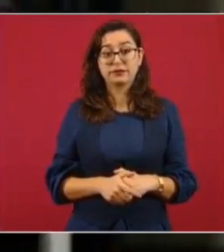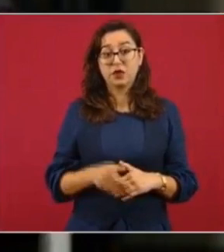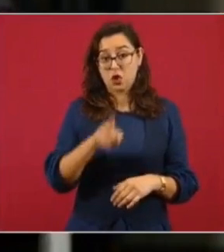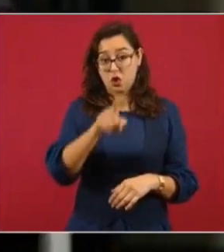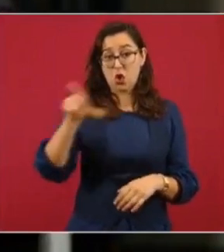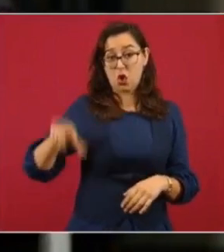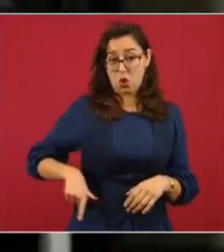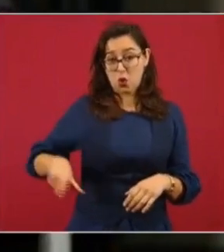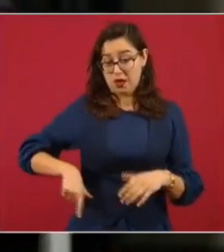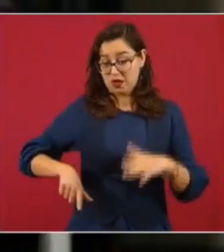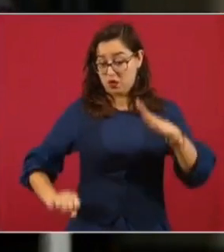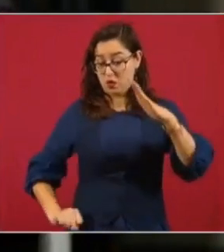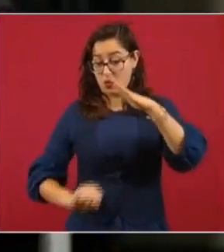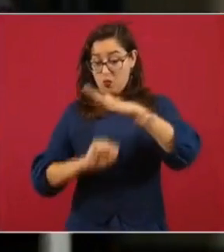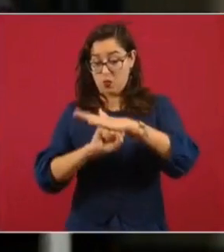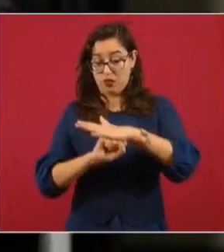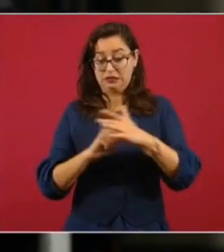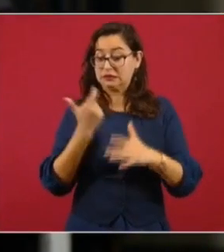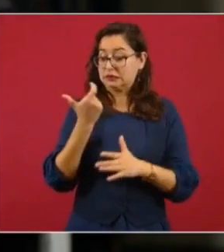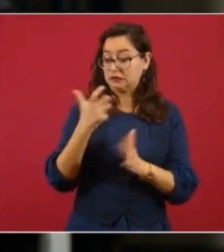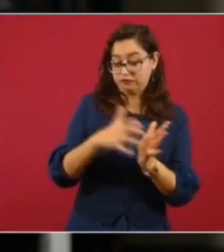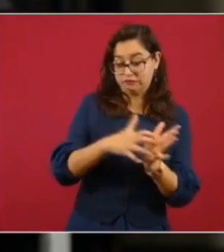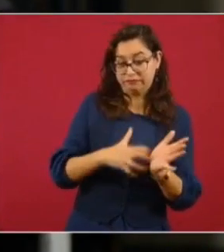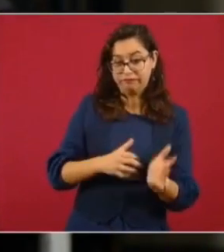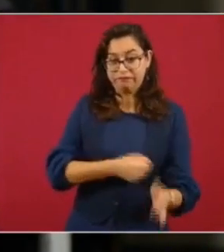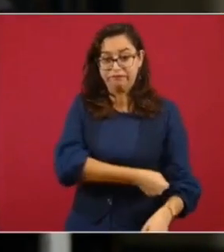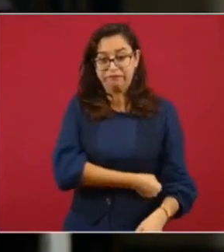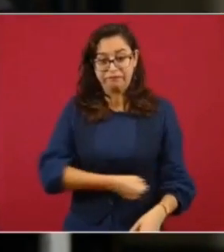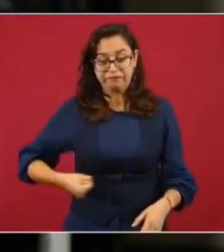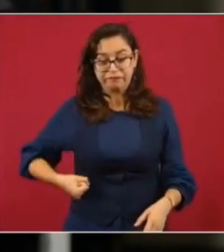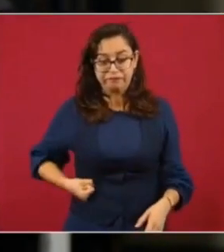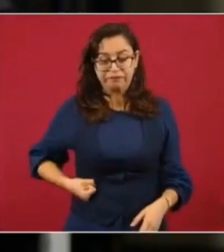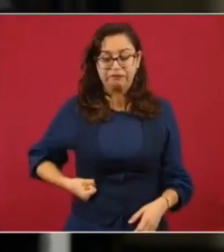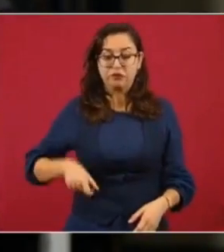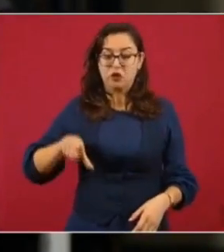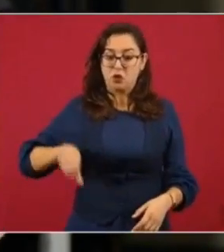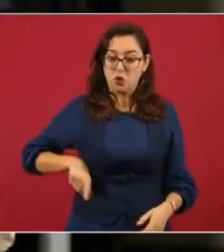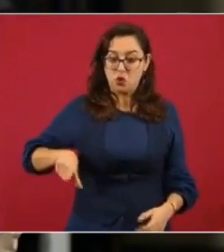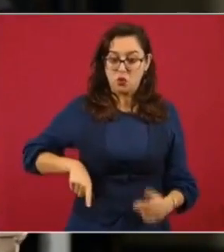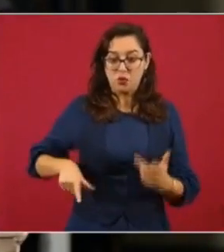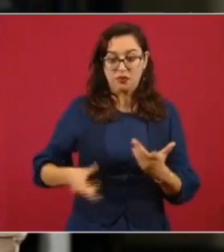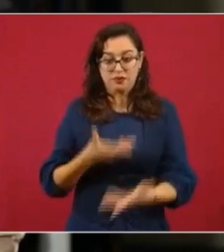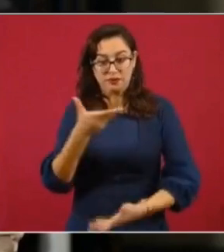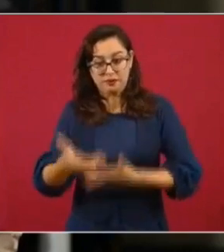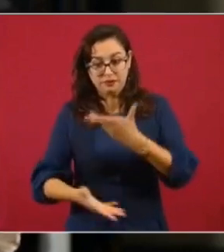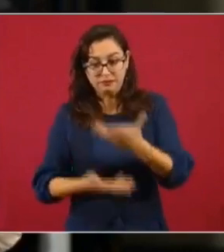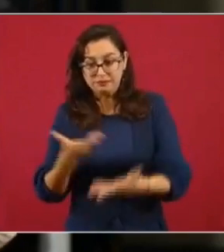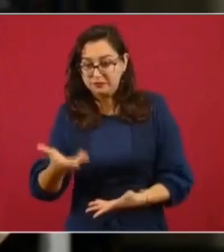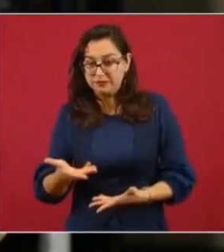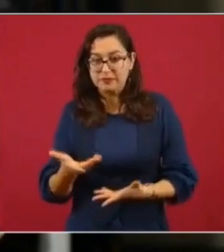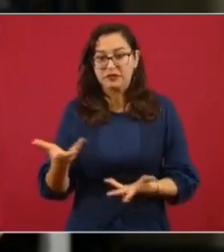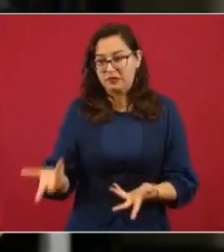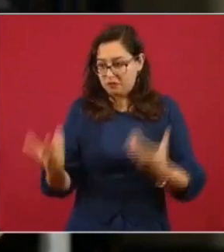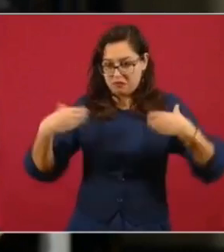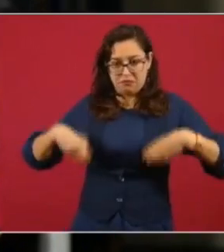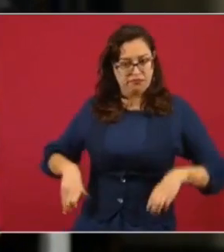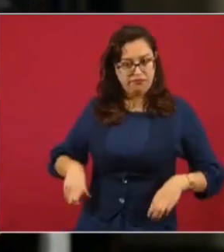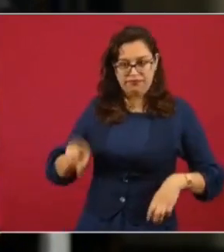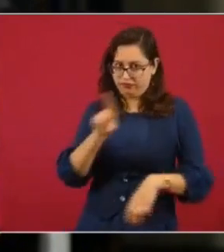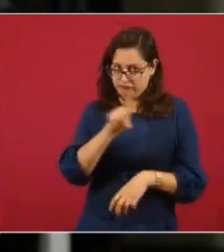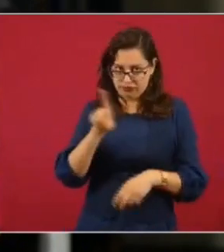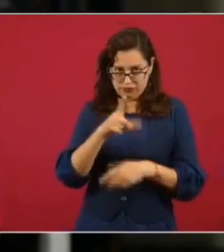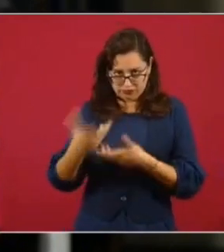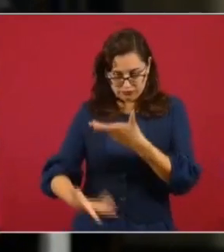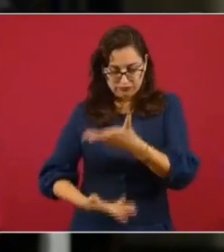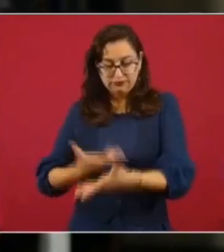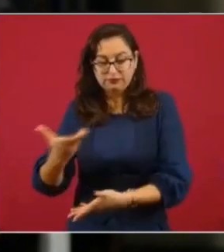su gobierno ha sido la austeridad y que el servidor pues está para servir a la nación y no servirse de ella?